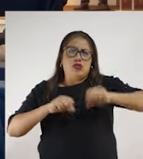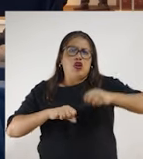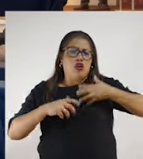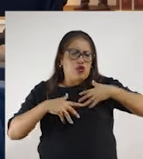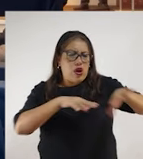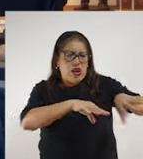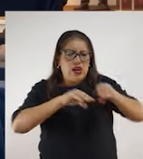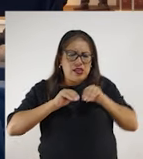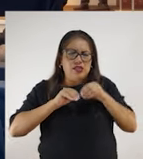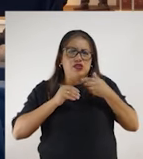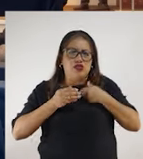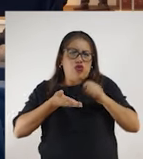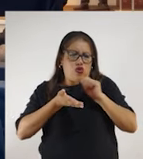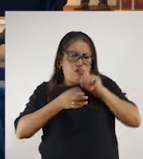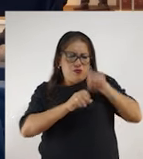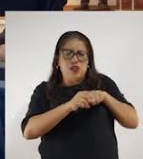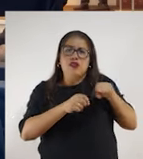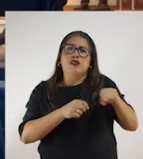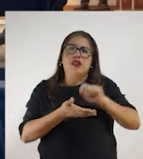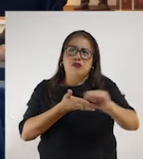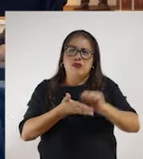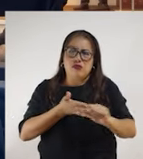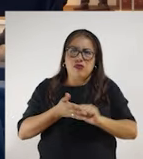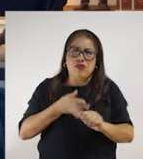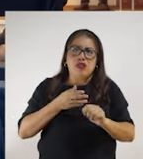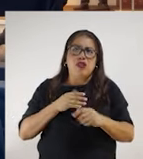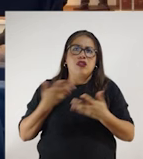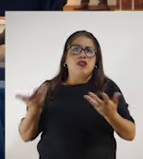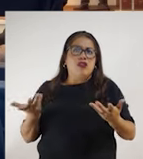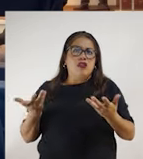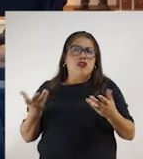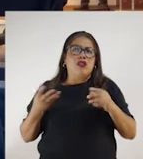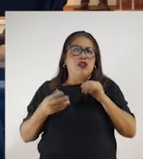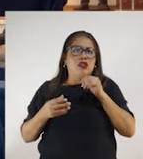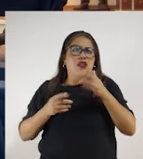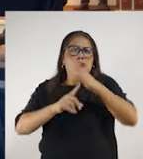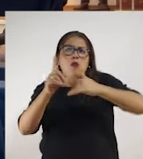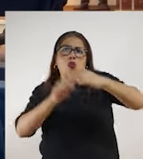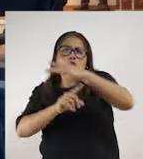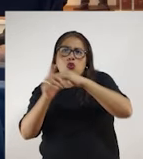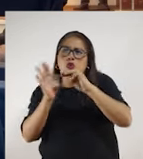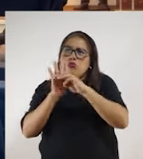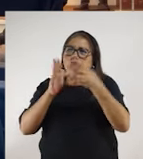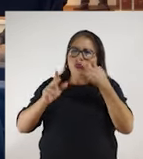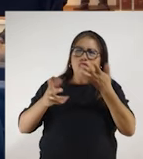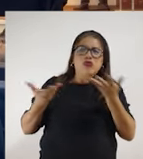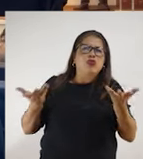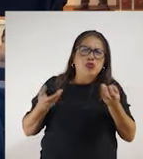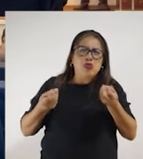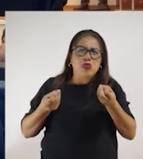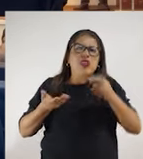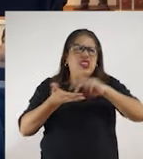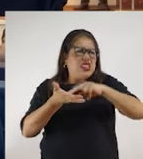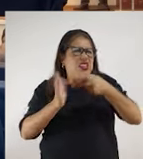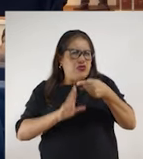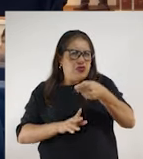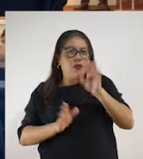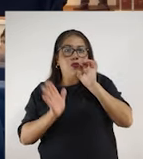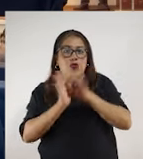convención, se impregnó inmediatamente el modelo social. ¿Y qué significa eso? Antes,